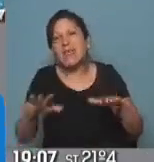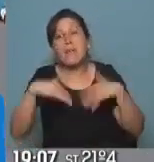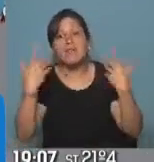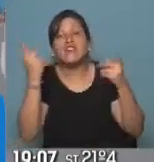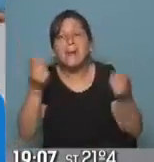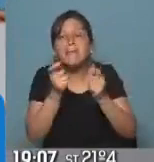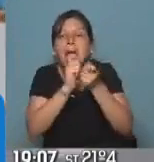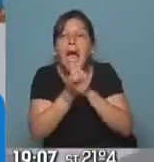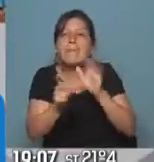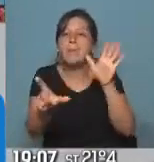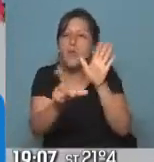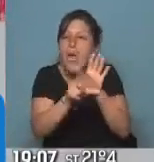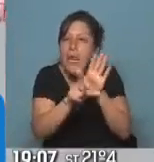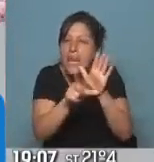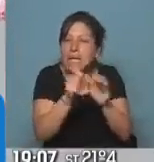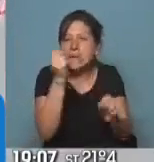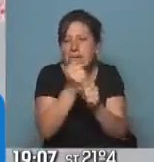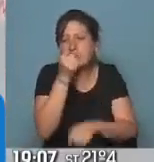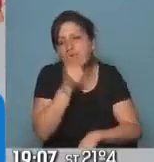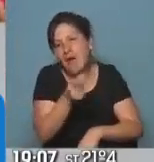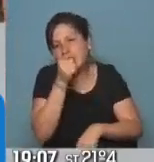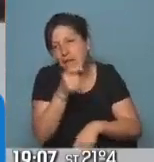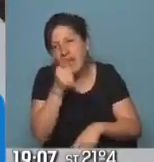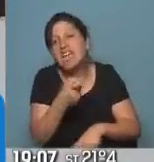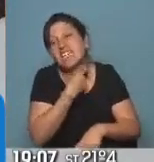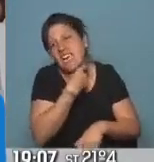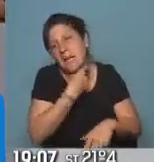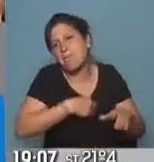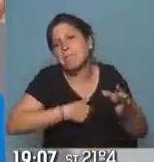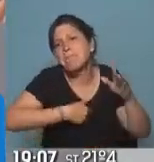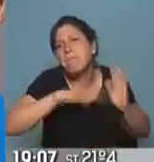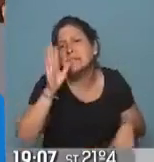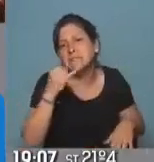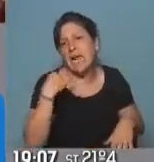cual tener una empresa más flexibilizada y que le arroje más ganancia. Desde el